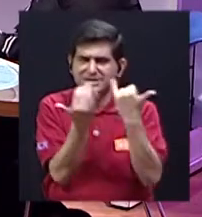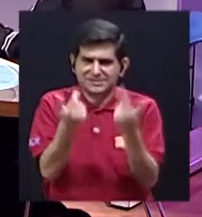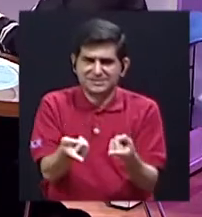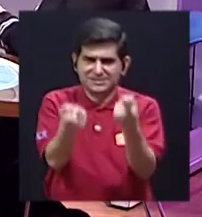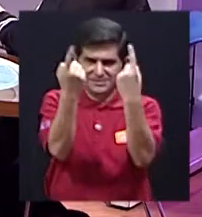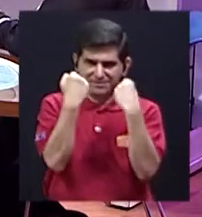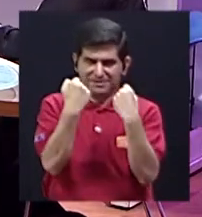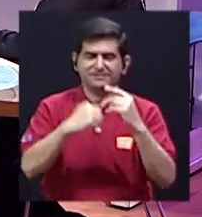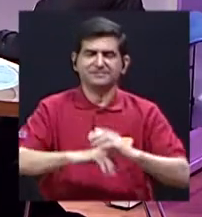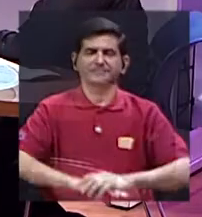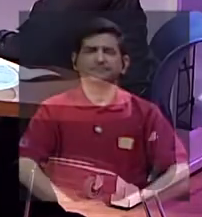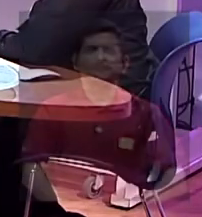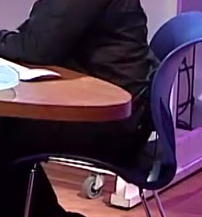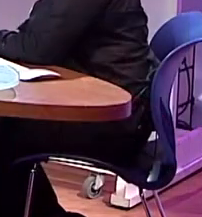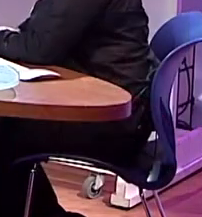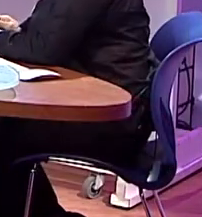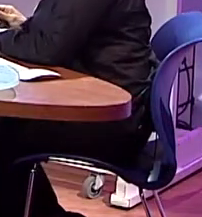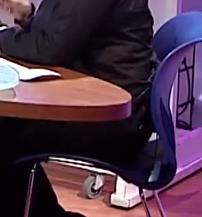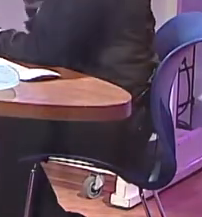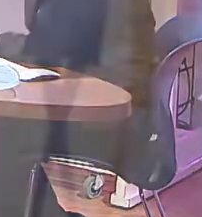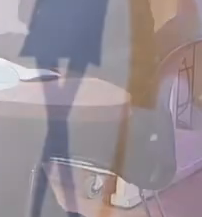regresamos en un momento